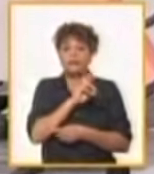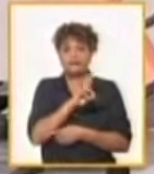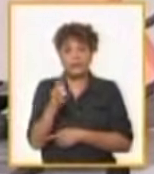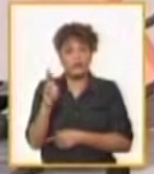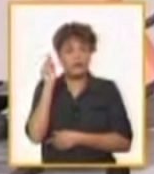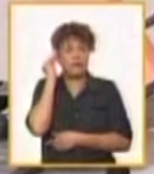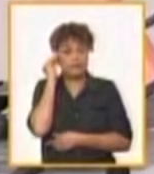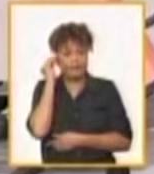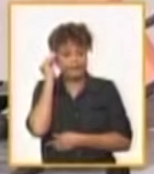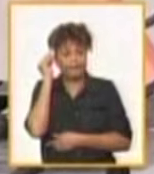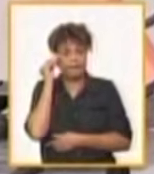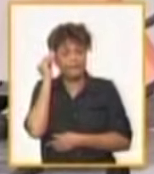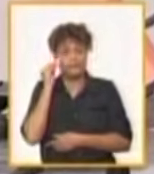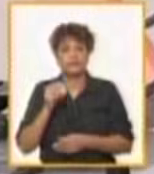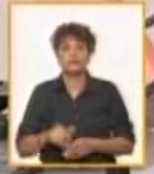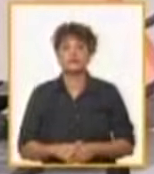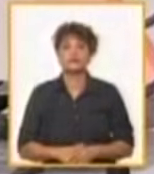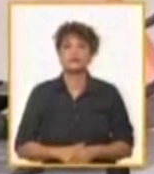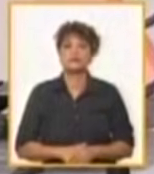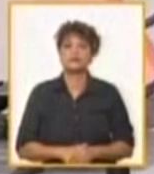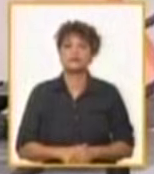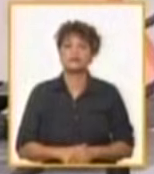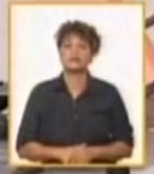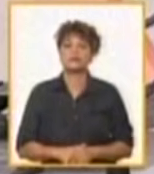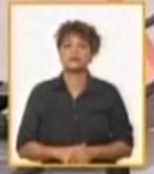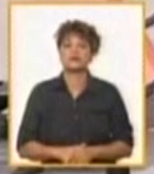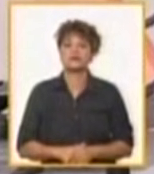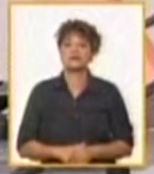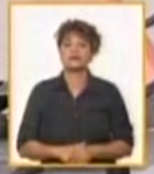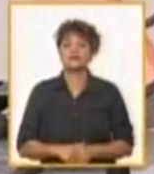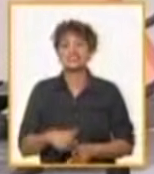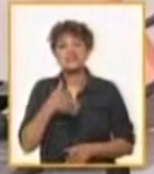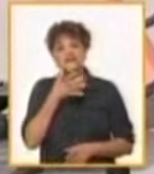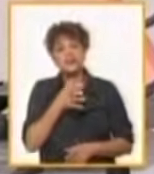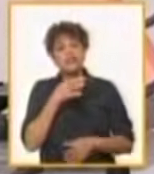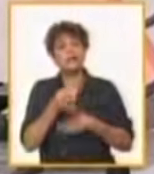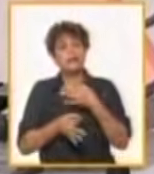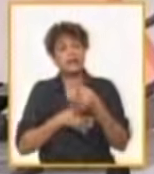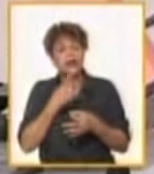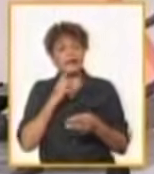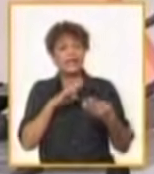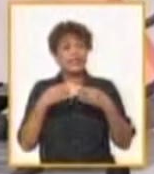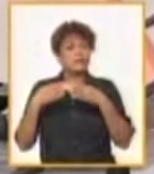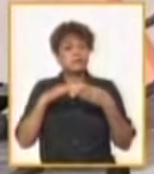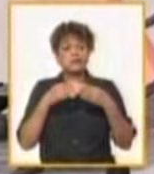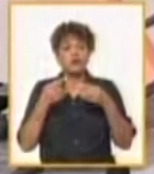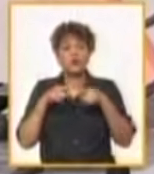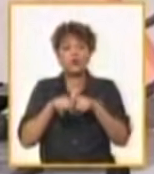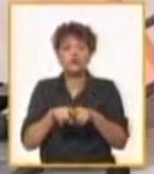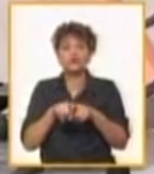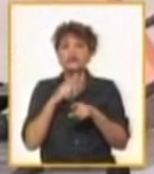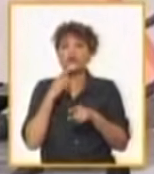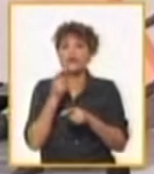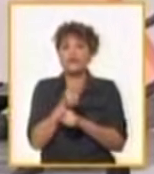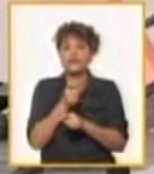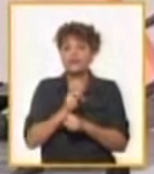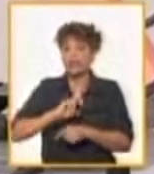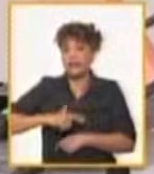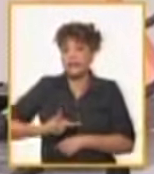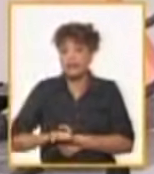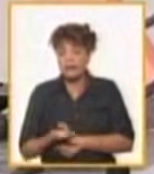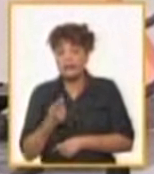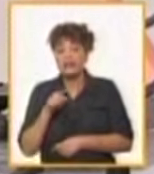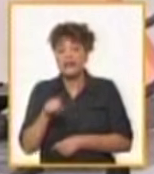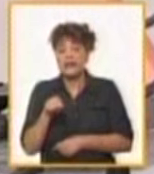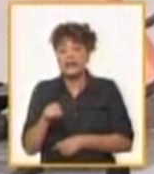ganar para sus ideas la mayor parte del pueblo. Lo decía Fidel en aquel debate con los intelectuales y artistas, que constituyó